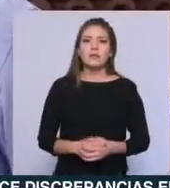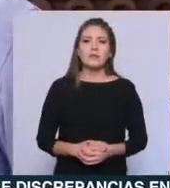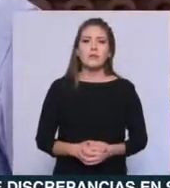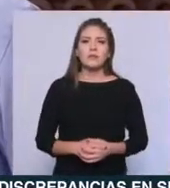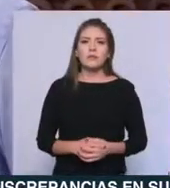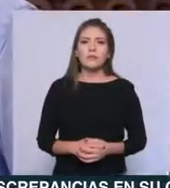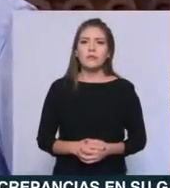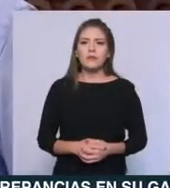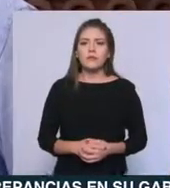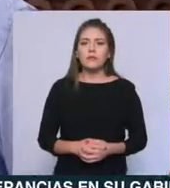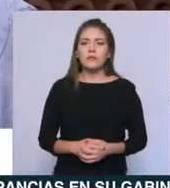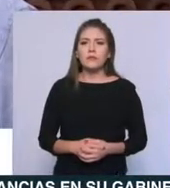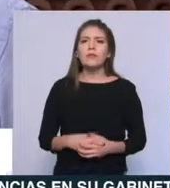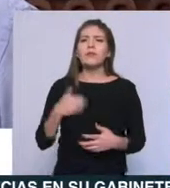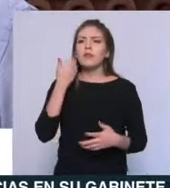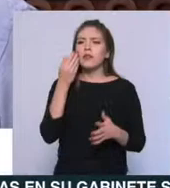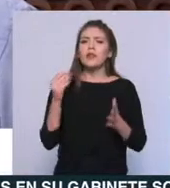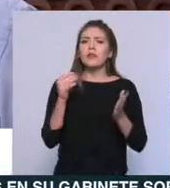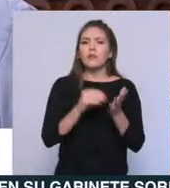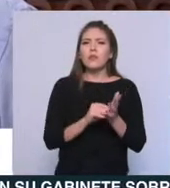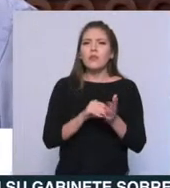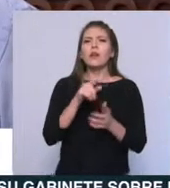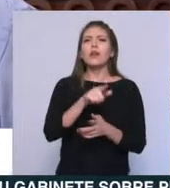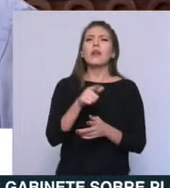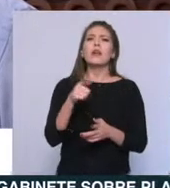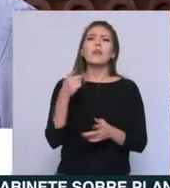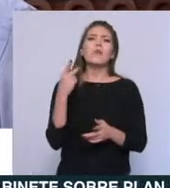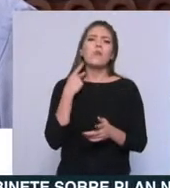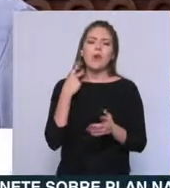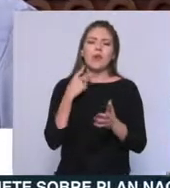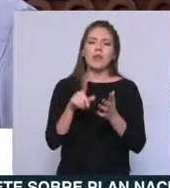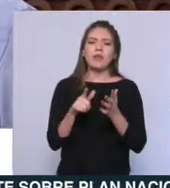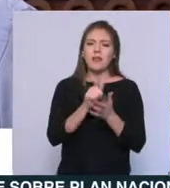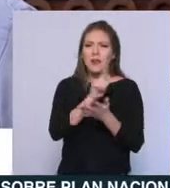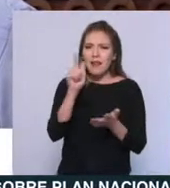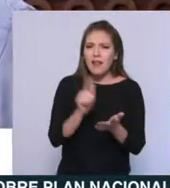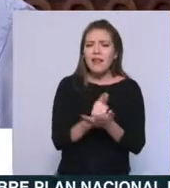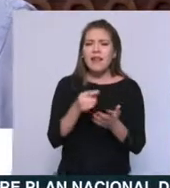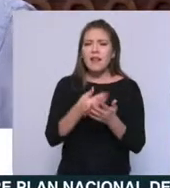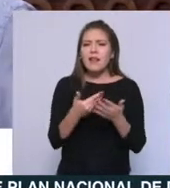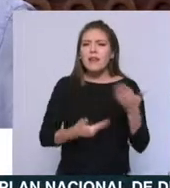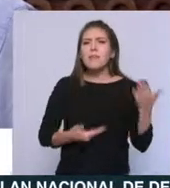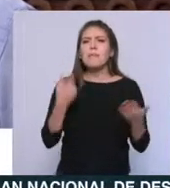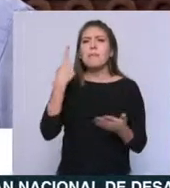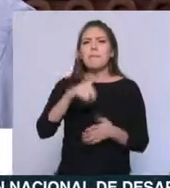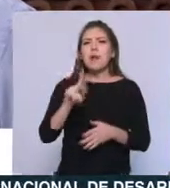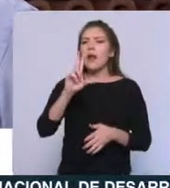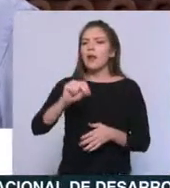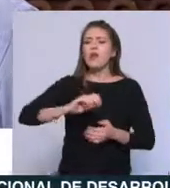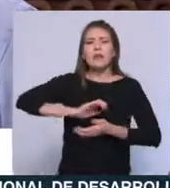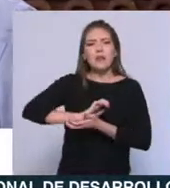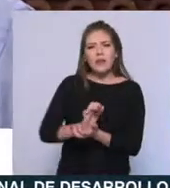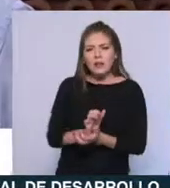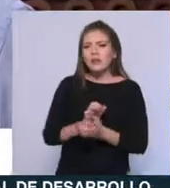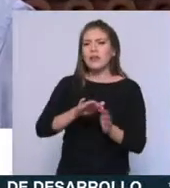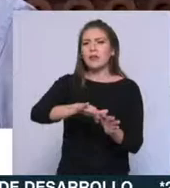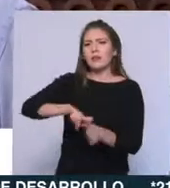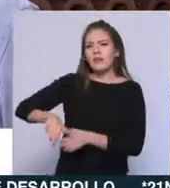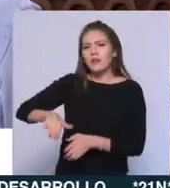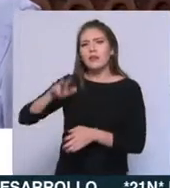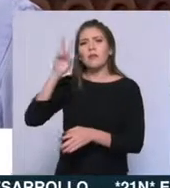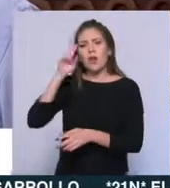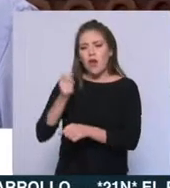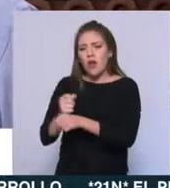Y ejecutar políticas públicas, programas y acciones que promuevan la igualdad y que combatan la discriminación, exclusión social, violencia,